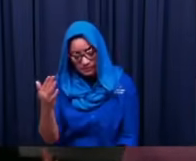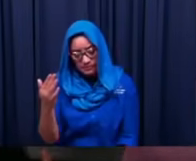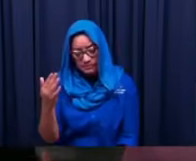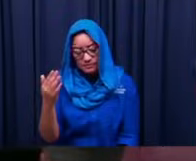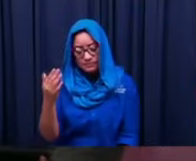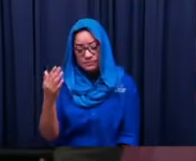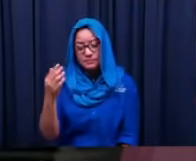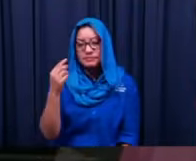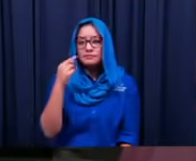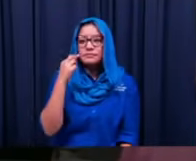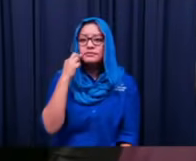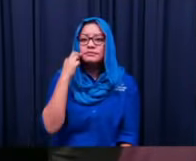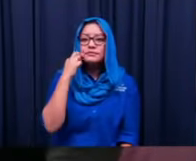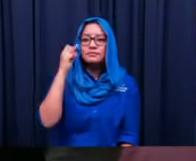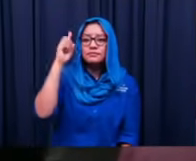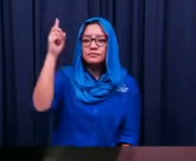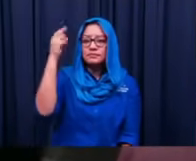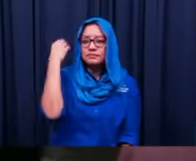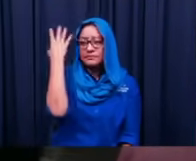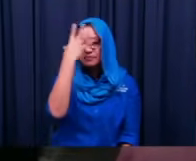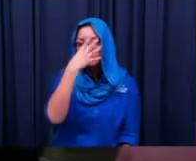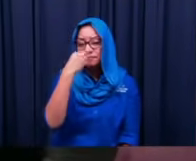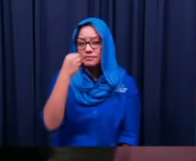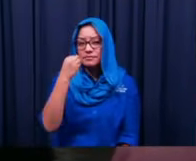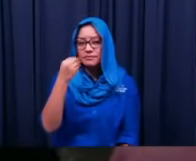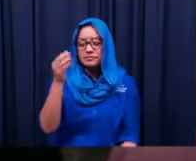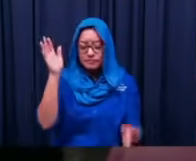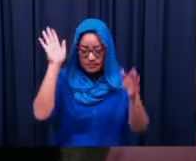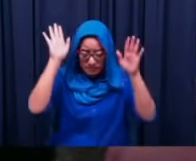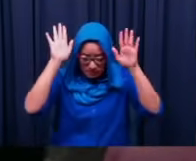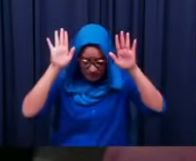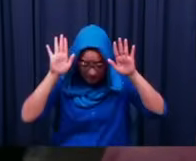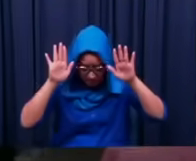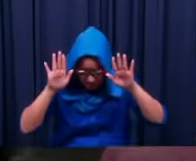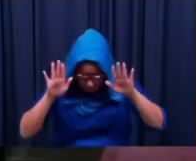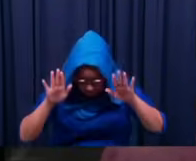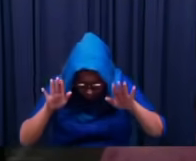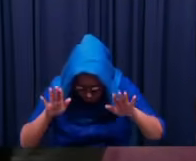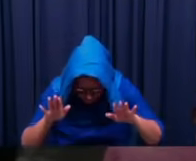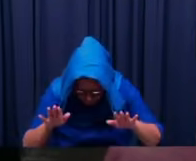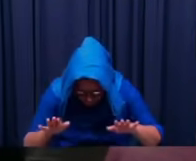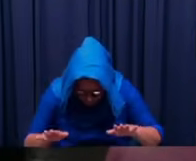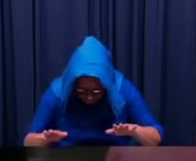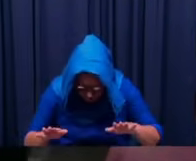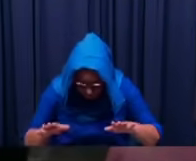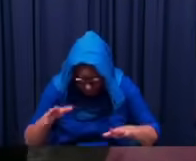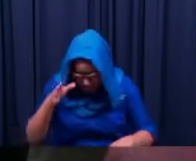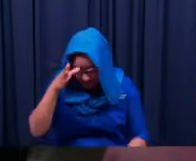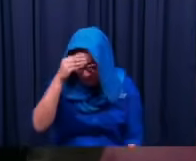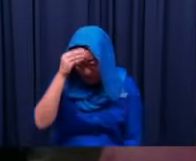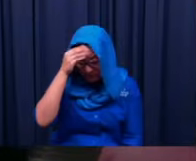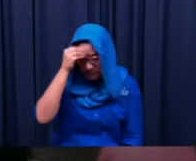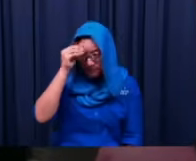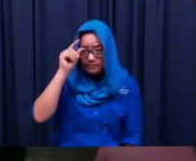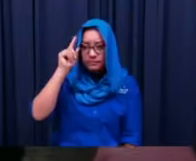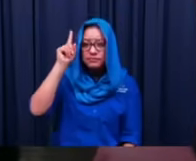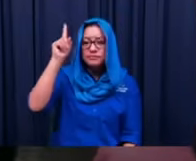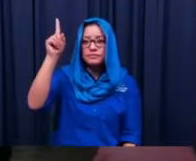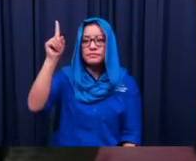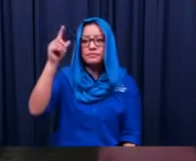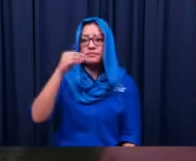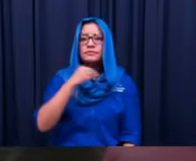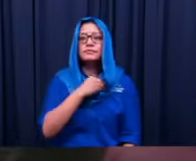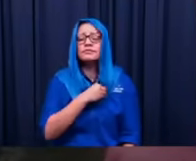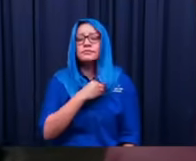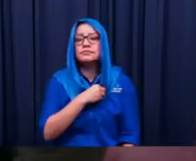por este privilegio que nos das de venir a adorarte, que nos das de venir a aprender de ti. Queremos